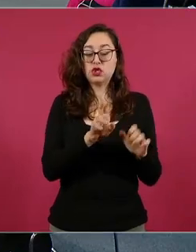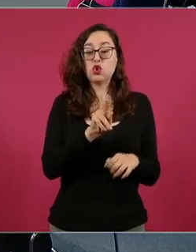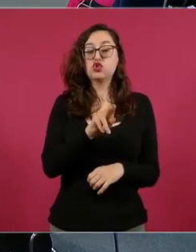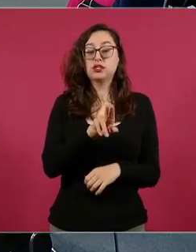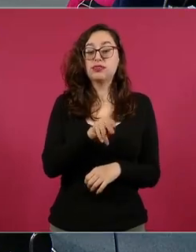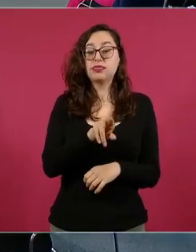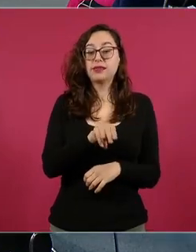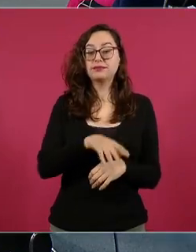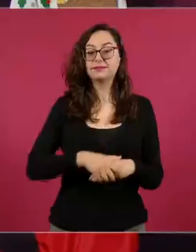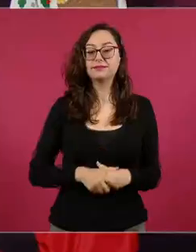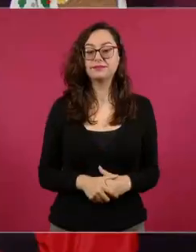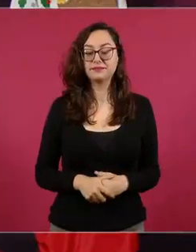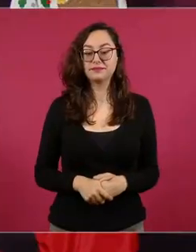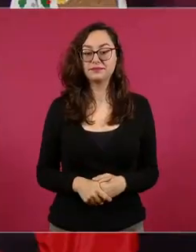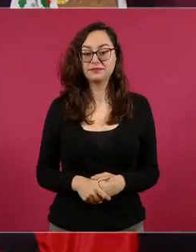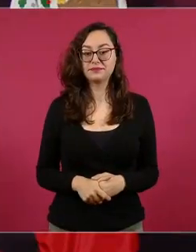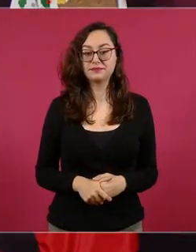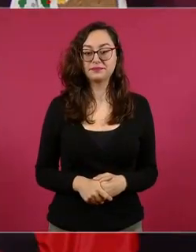1980,